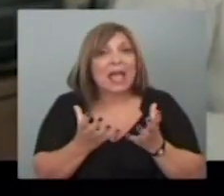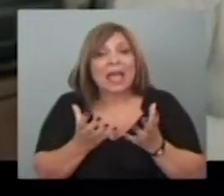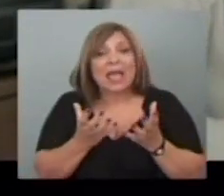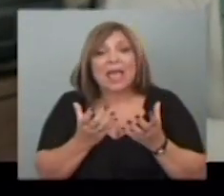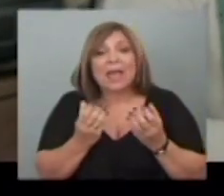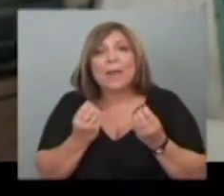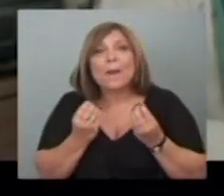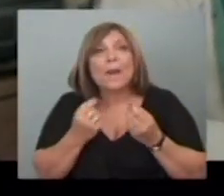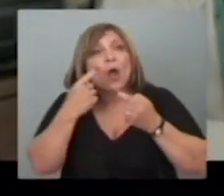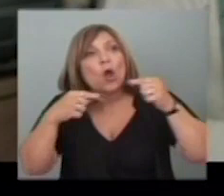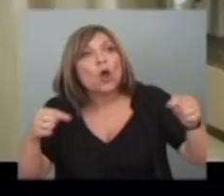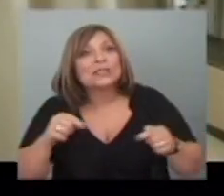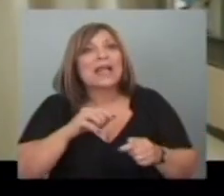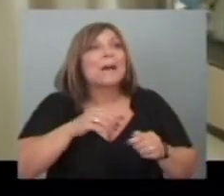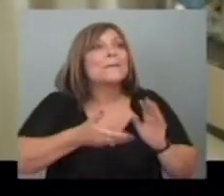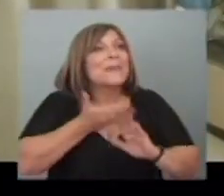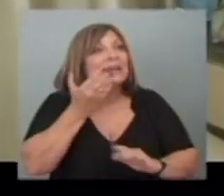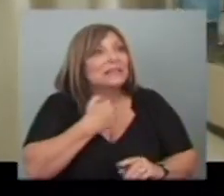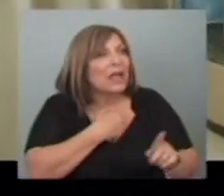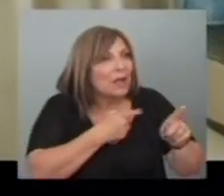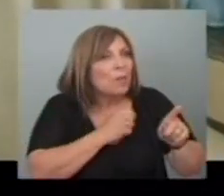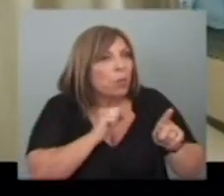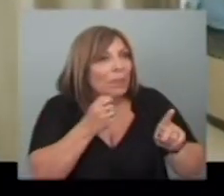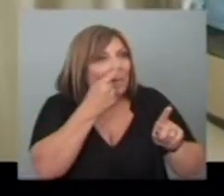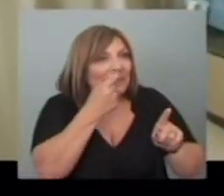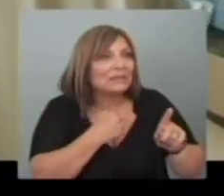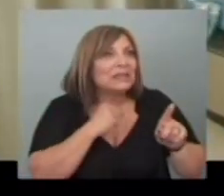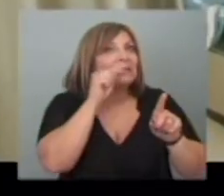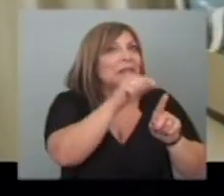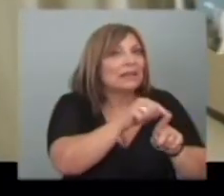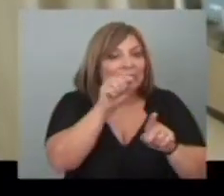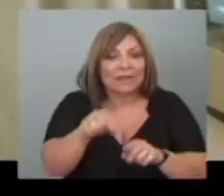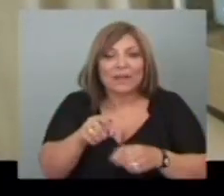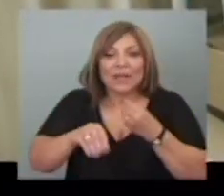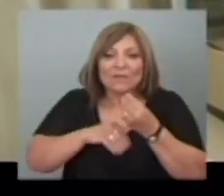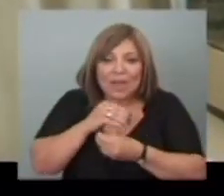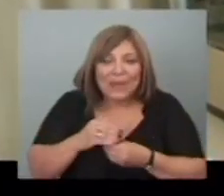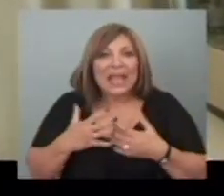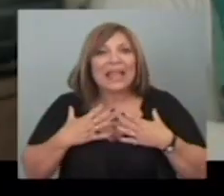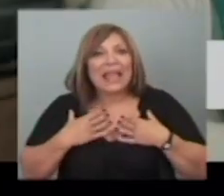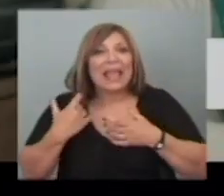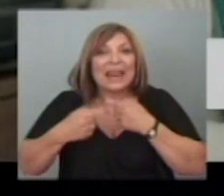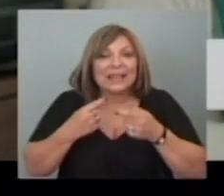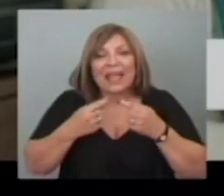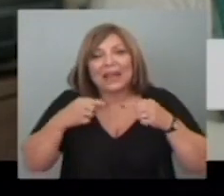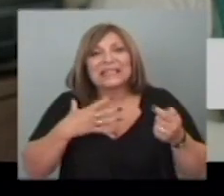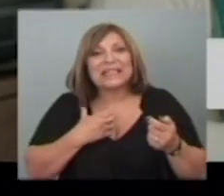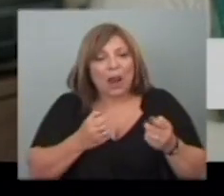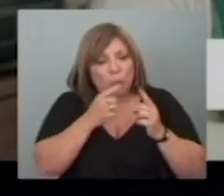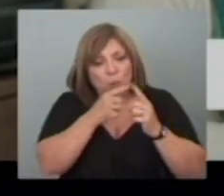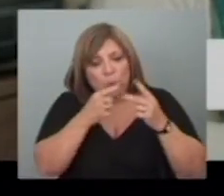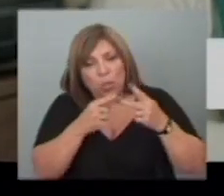panoramas más interesantes. Otros por razones familiares, identitarias o de salud, en ese orden. Y